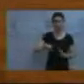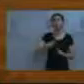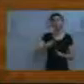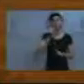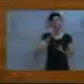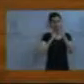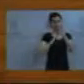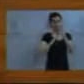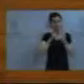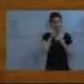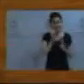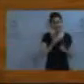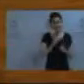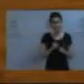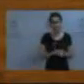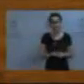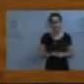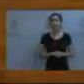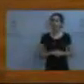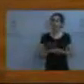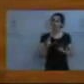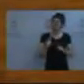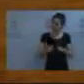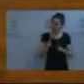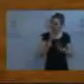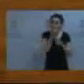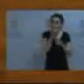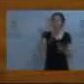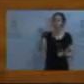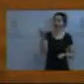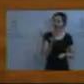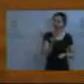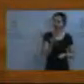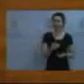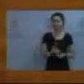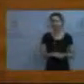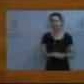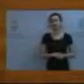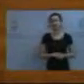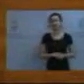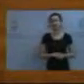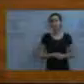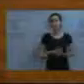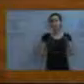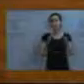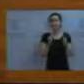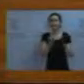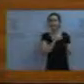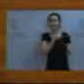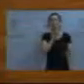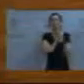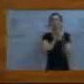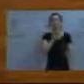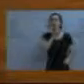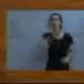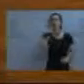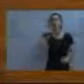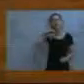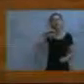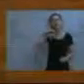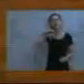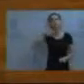llanto? Y esas cosas hay que decirlas, y hay que decirlo todo. Y ni conspiraciones judeomasónicas,